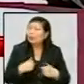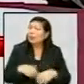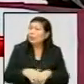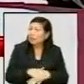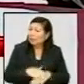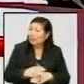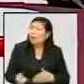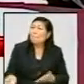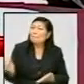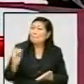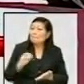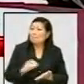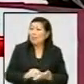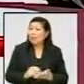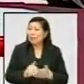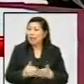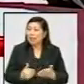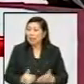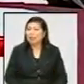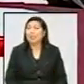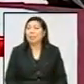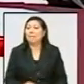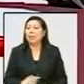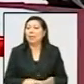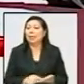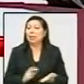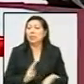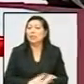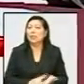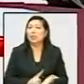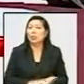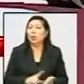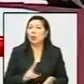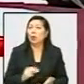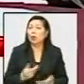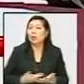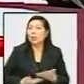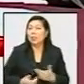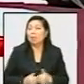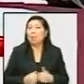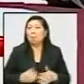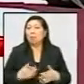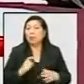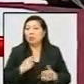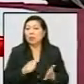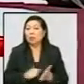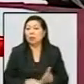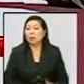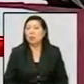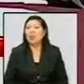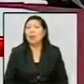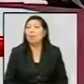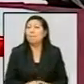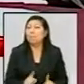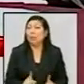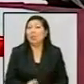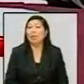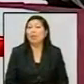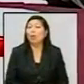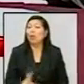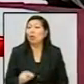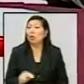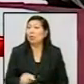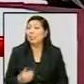gestiones adicionales, actas adicionales, para que el seguro nos considere y puedan ser operados. Pero mientras no